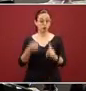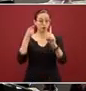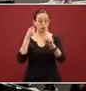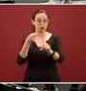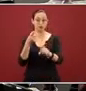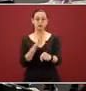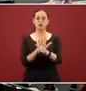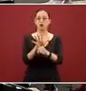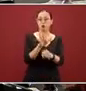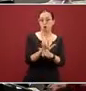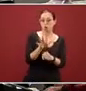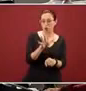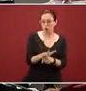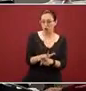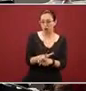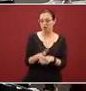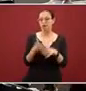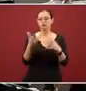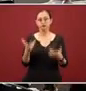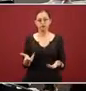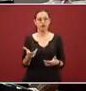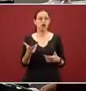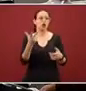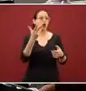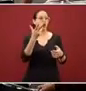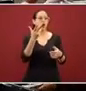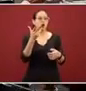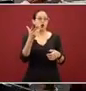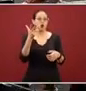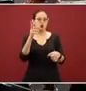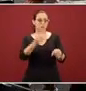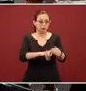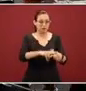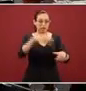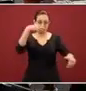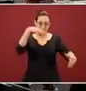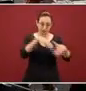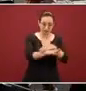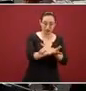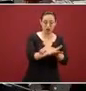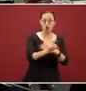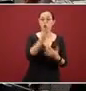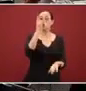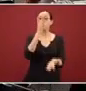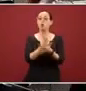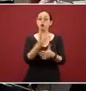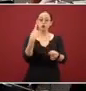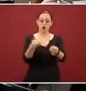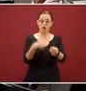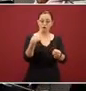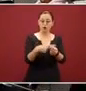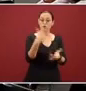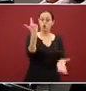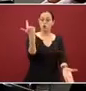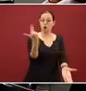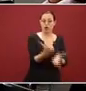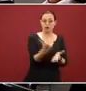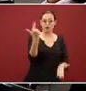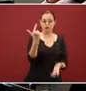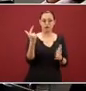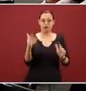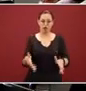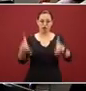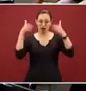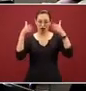respuesta hospitalaria para la atención de pacientes graves por COVID-19. Voy a enfocar en el área metropolitana, como les dije en un principio.